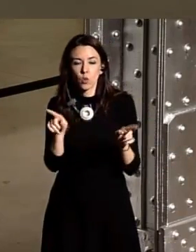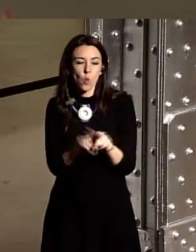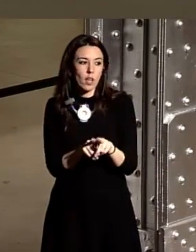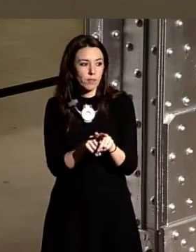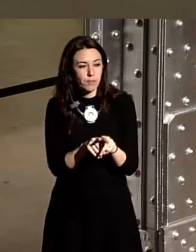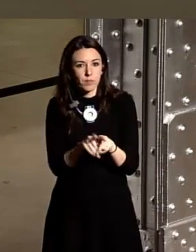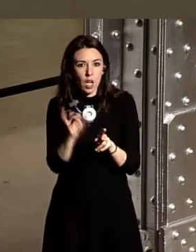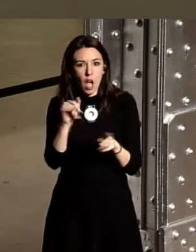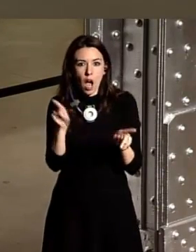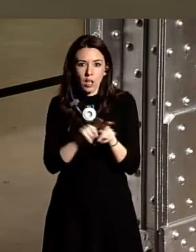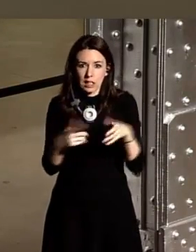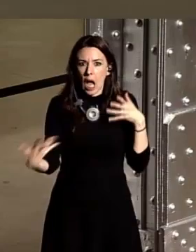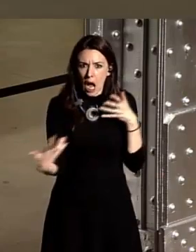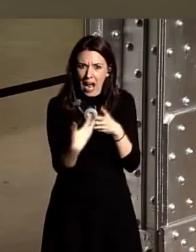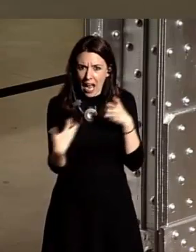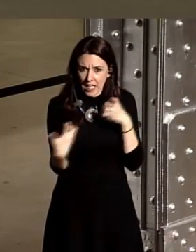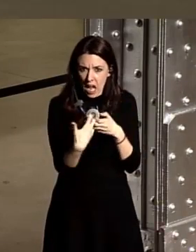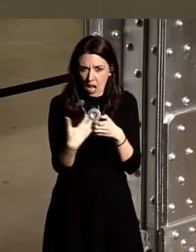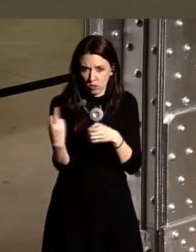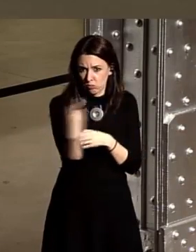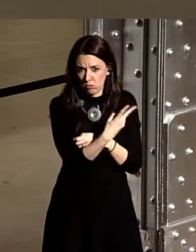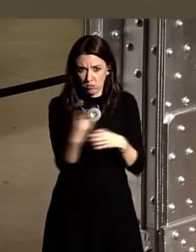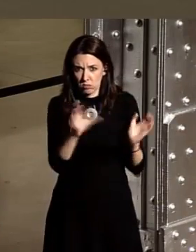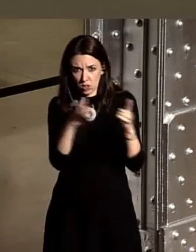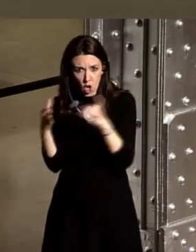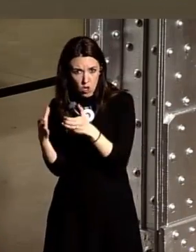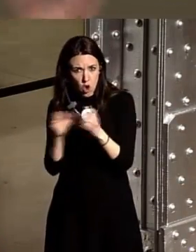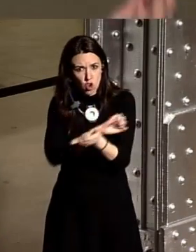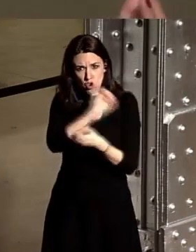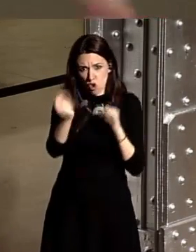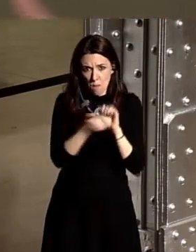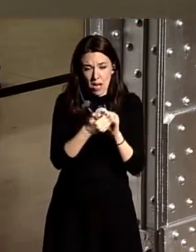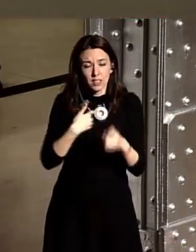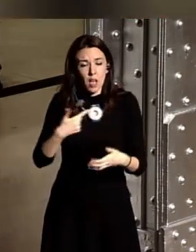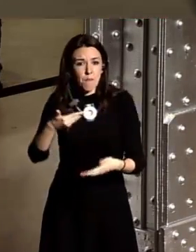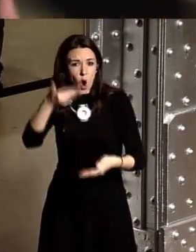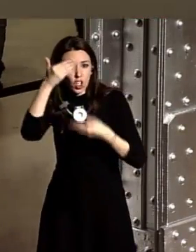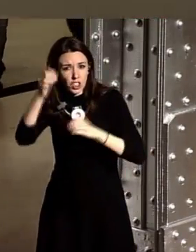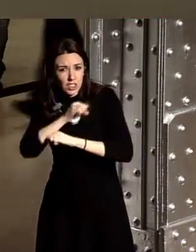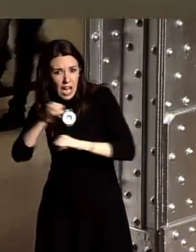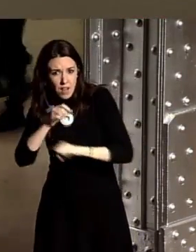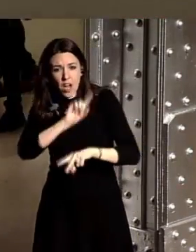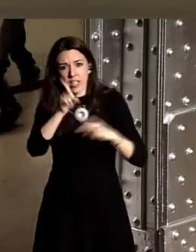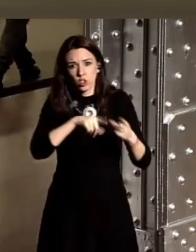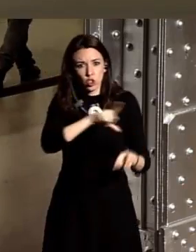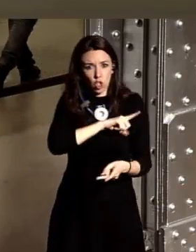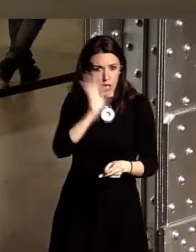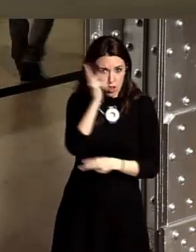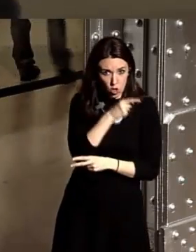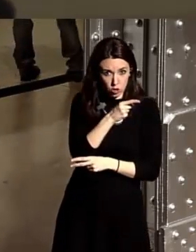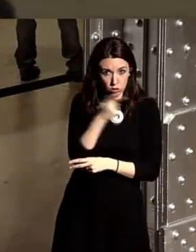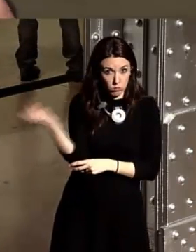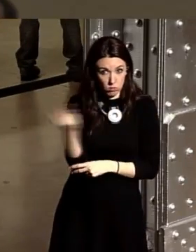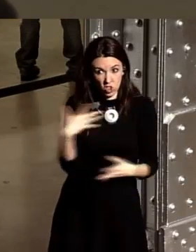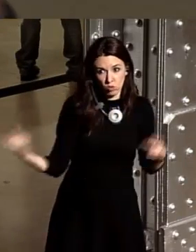un combate, ¿no? Gun battle, entre los talibanes y los soldados. Y al